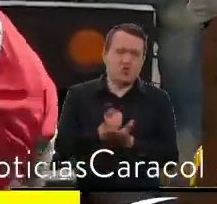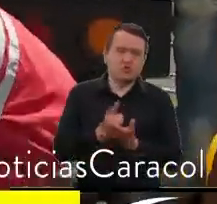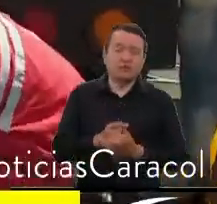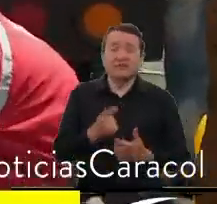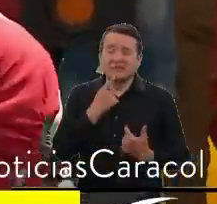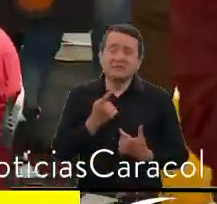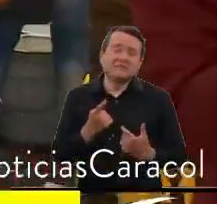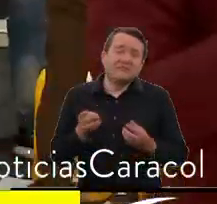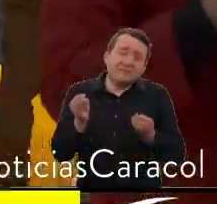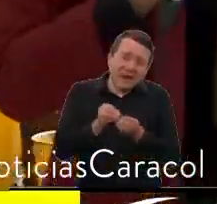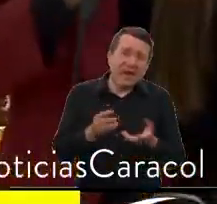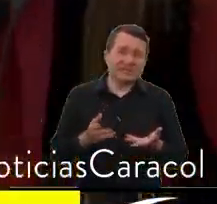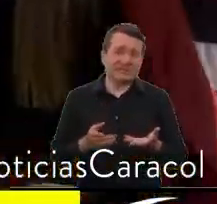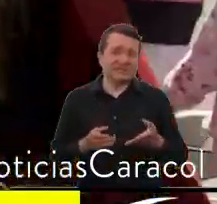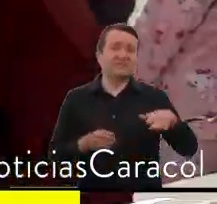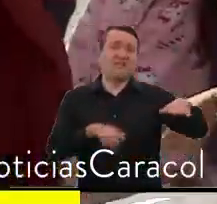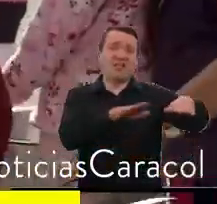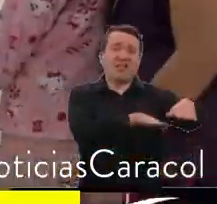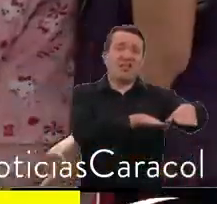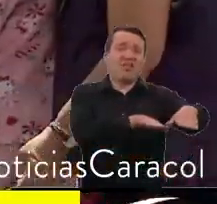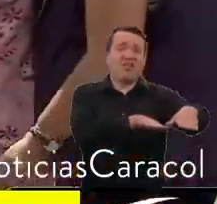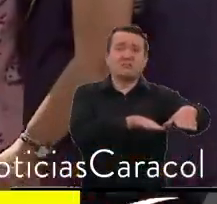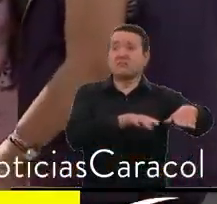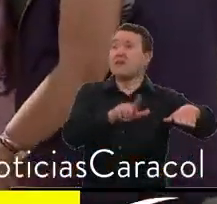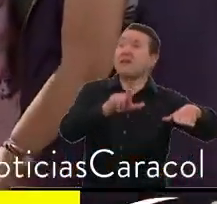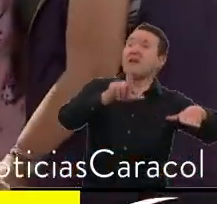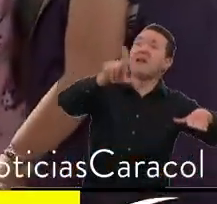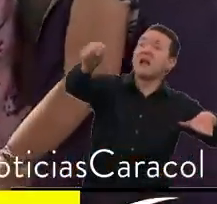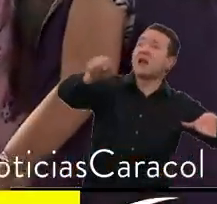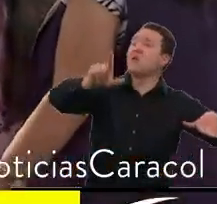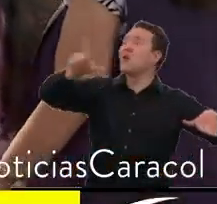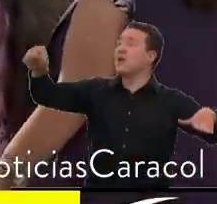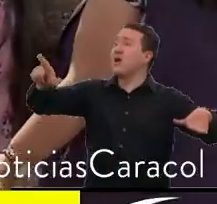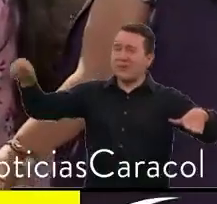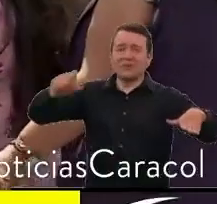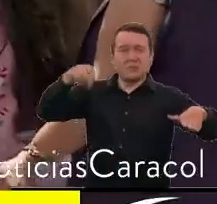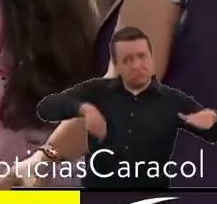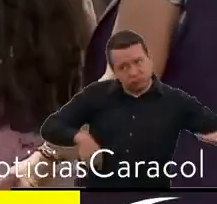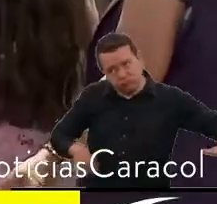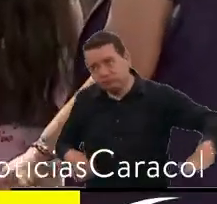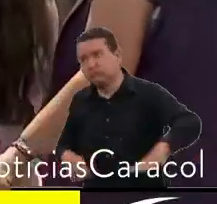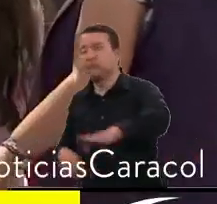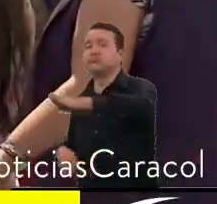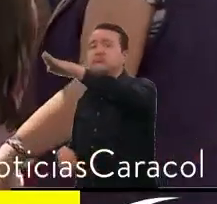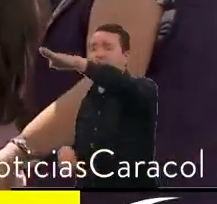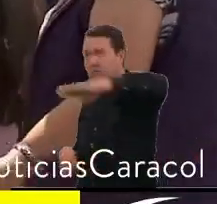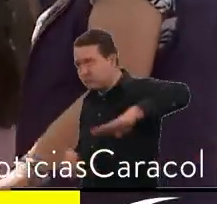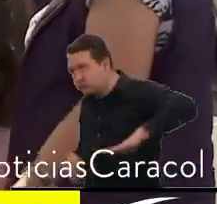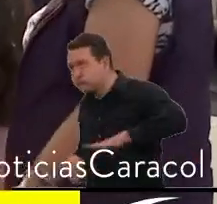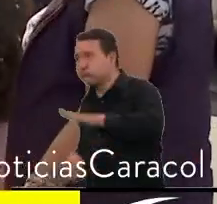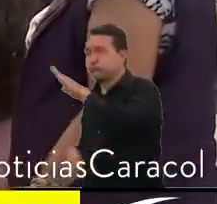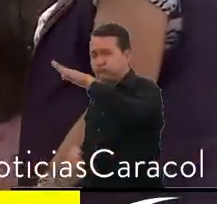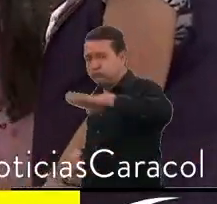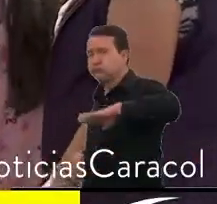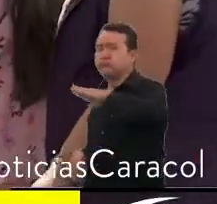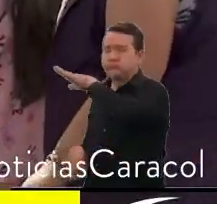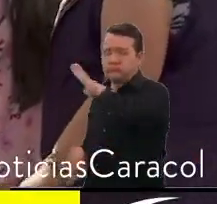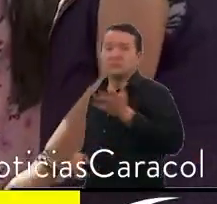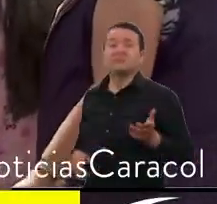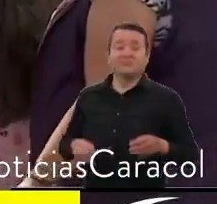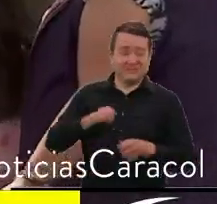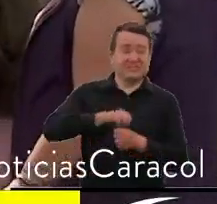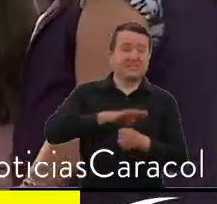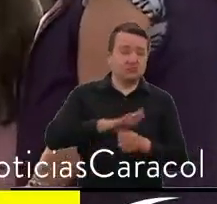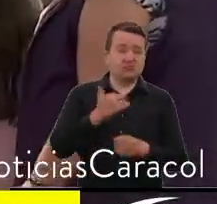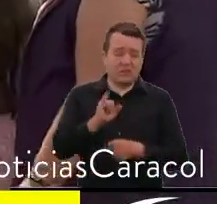puntos cercanos a los barrios, sobre todo los más lejanos. El distrito ha ubicado 17 puntos de carrotanques para brindar este servicio